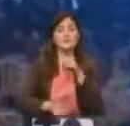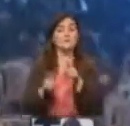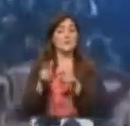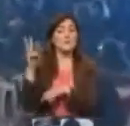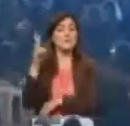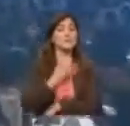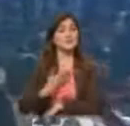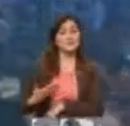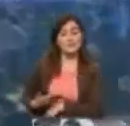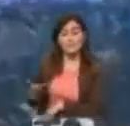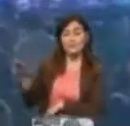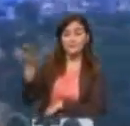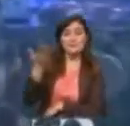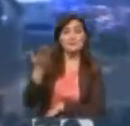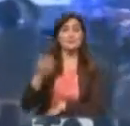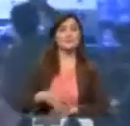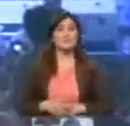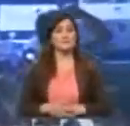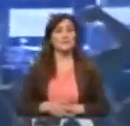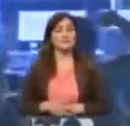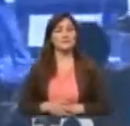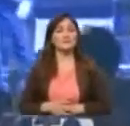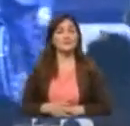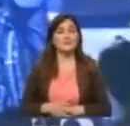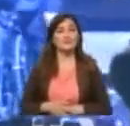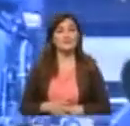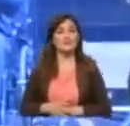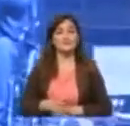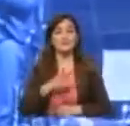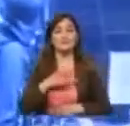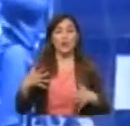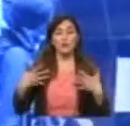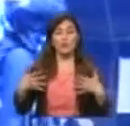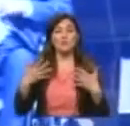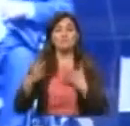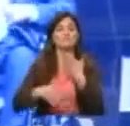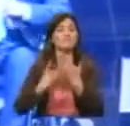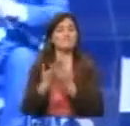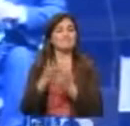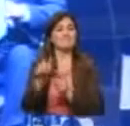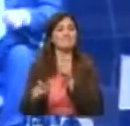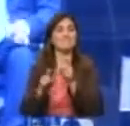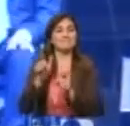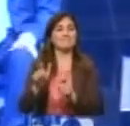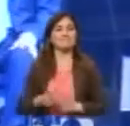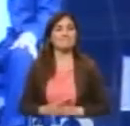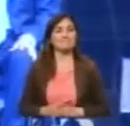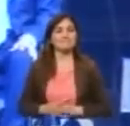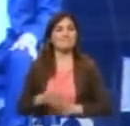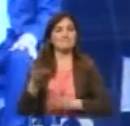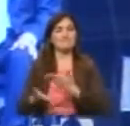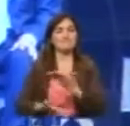del vicepresidente, que por el público no fue elogiado. ¡Qué alegría estar aquí con todos ustedes,